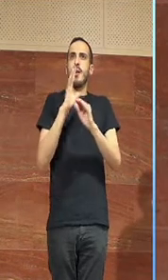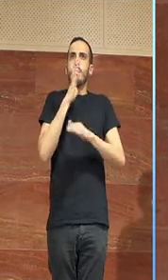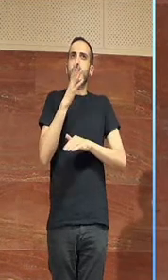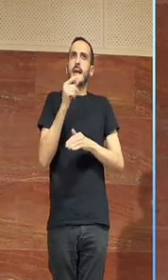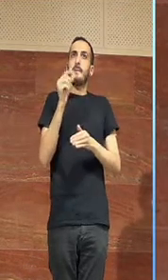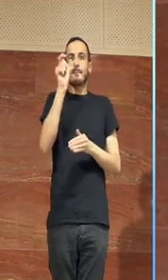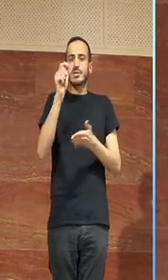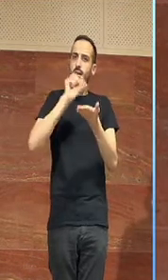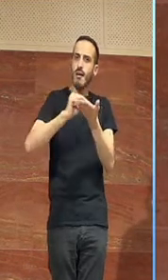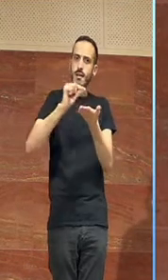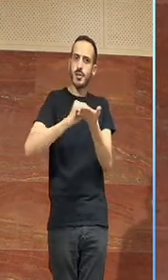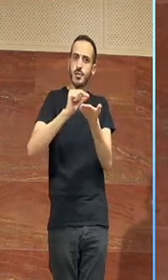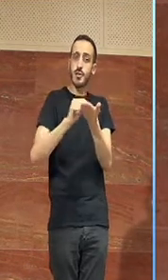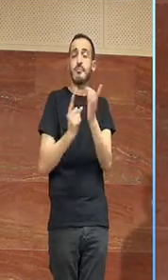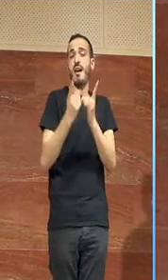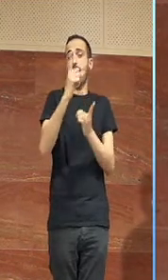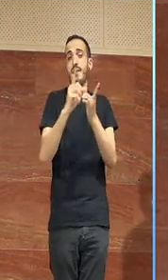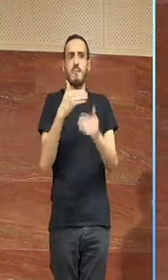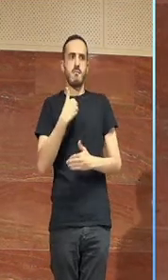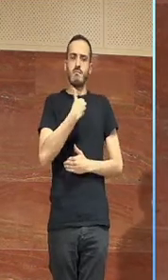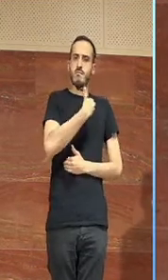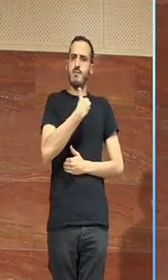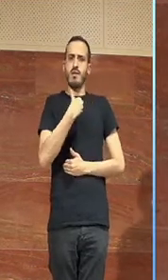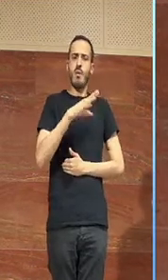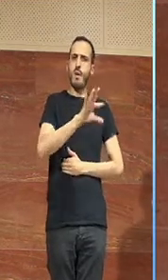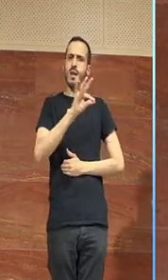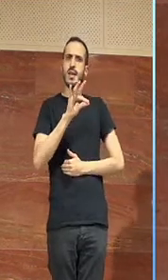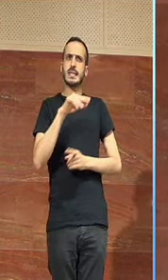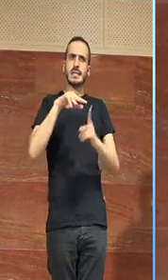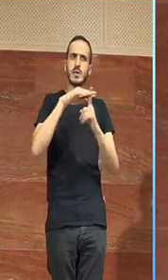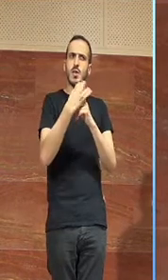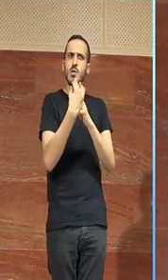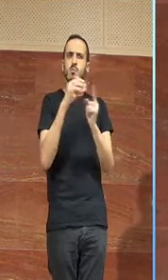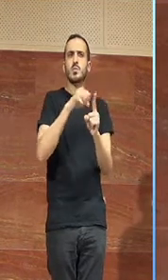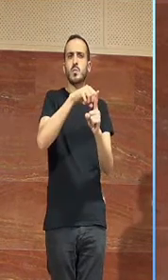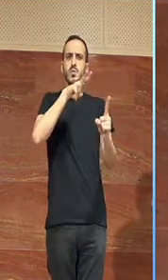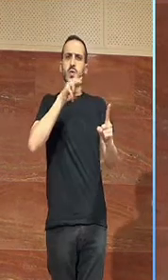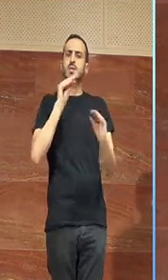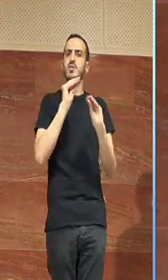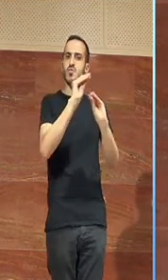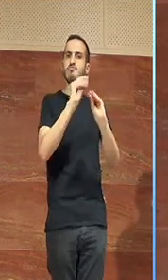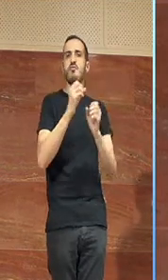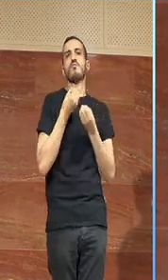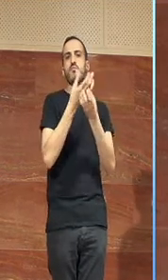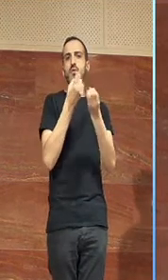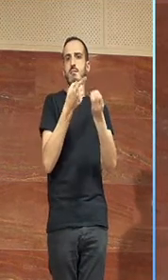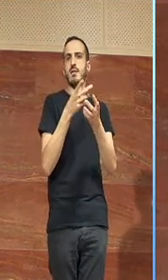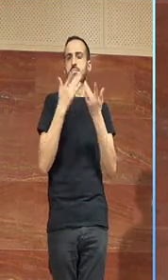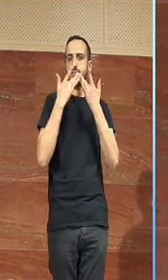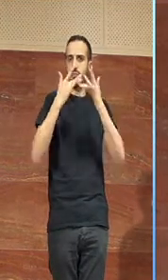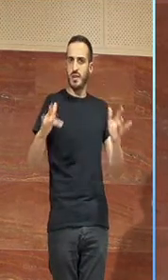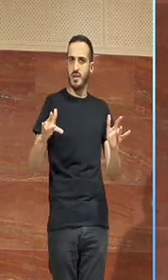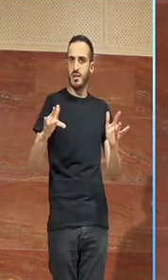posicionan entre un observador de la sociedad en la que vive, pero también entre el creador de historias, ¿no?, que algún